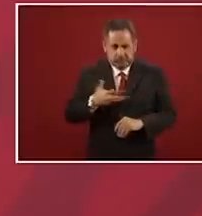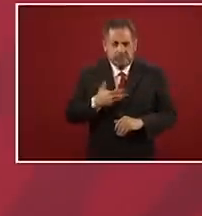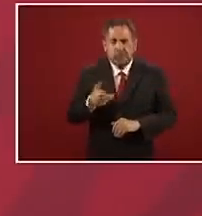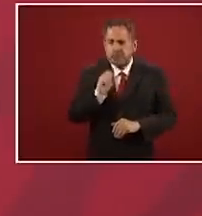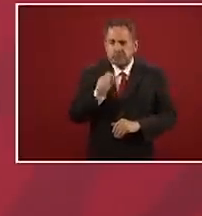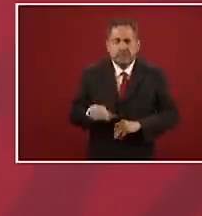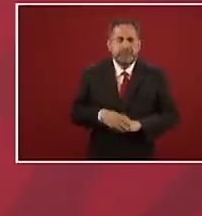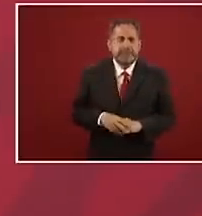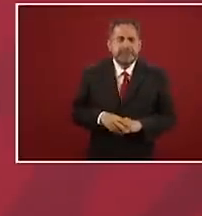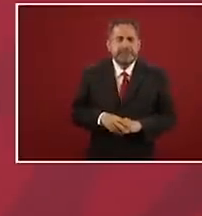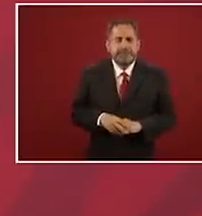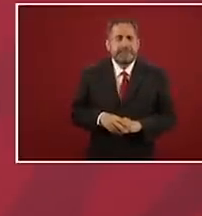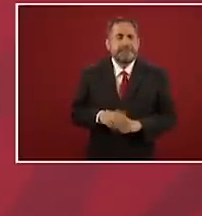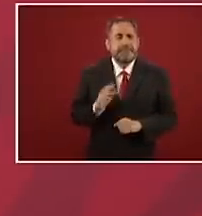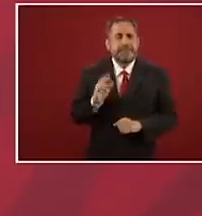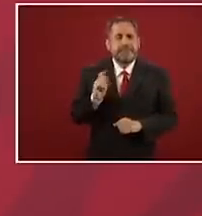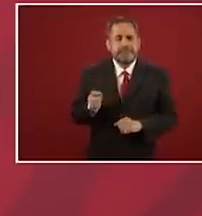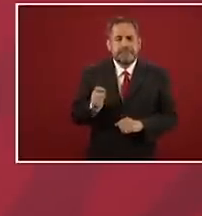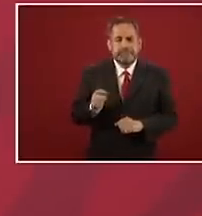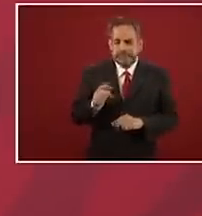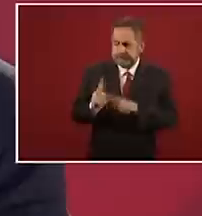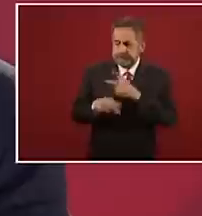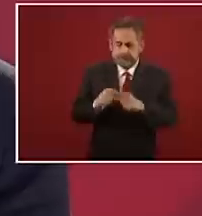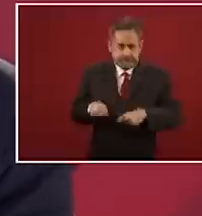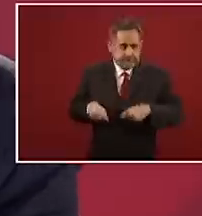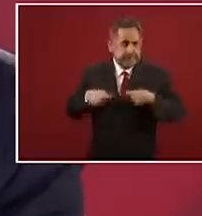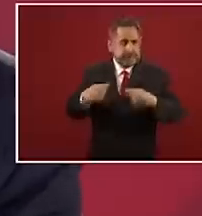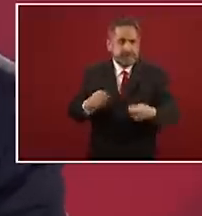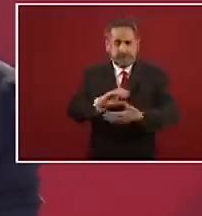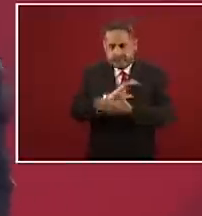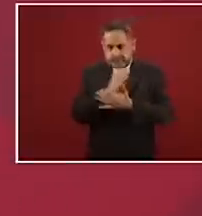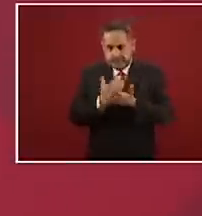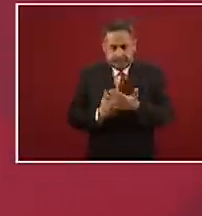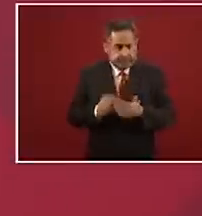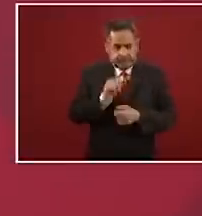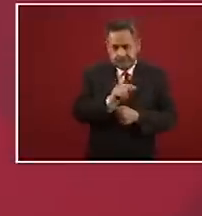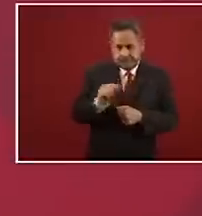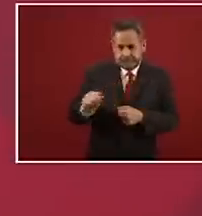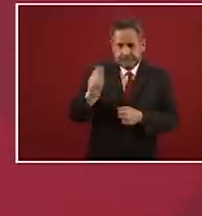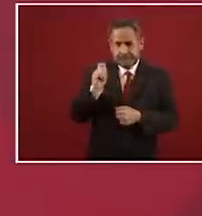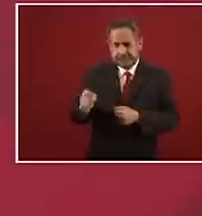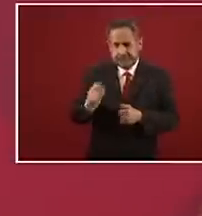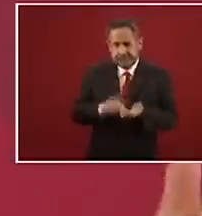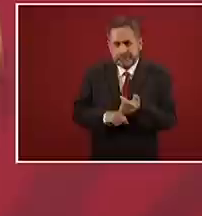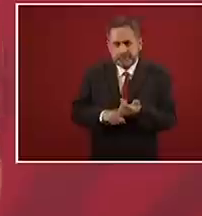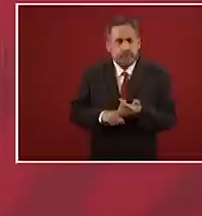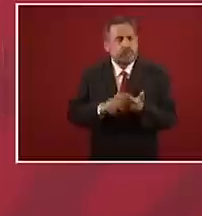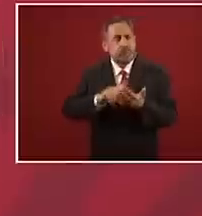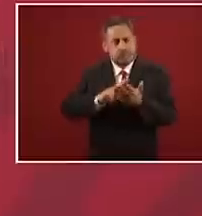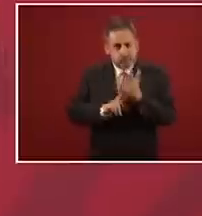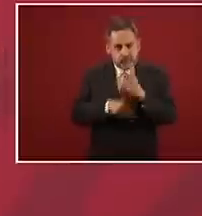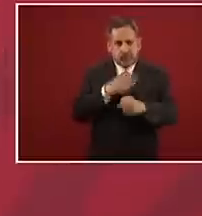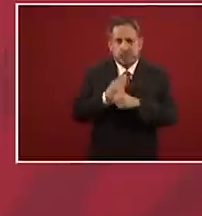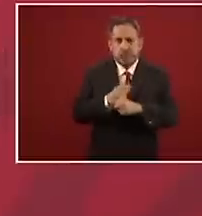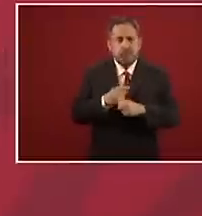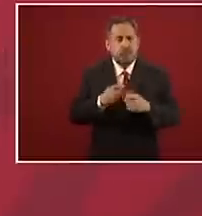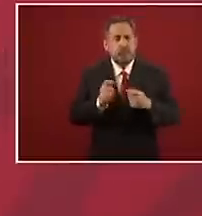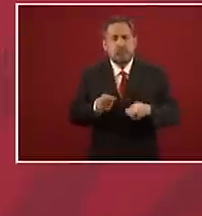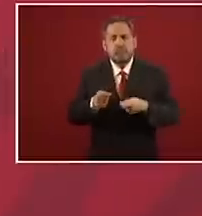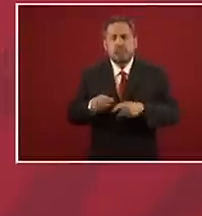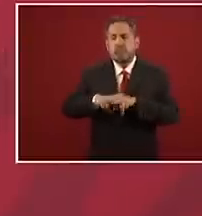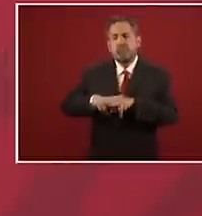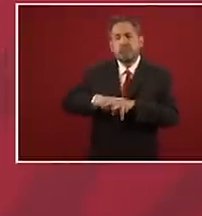se está por asignar el contrato de la reconstrucción de la